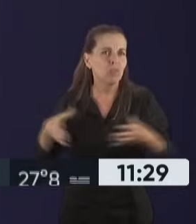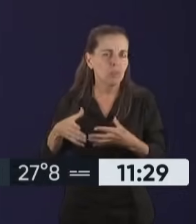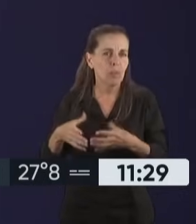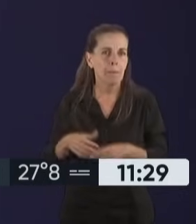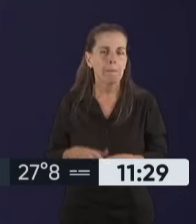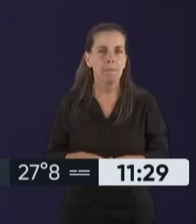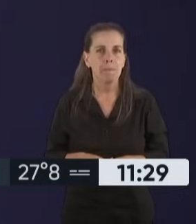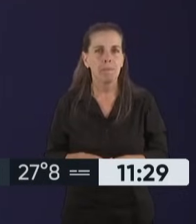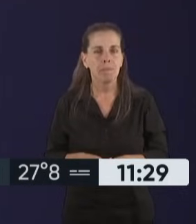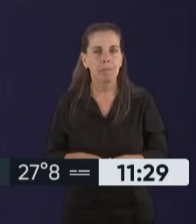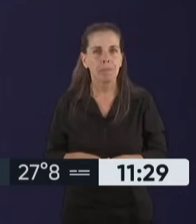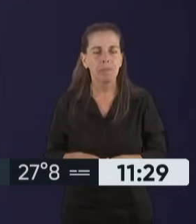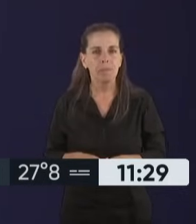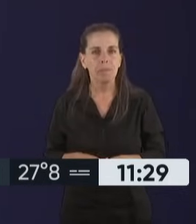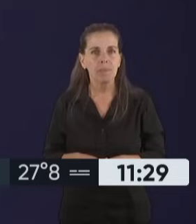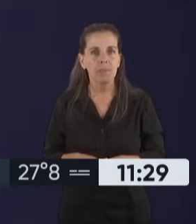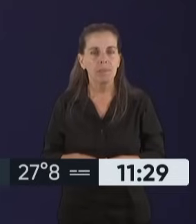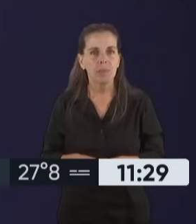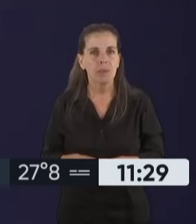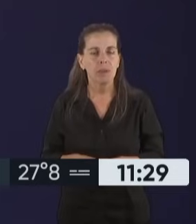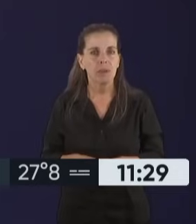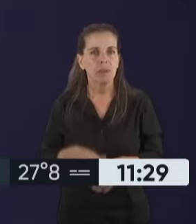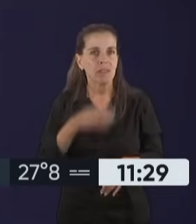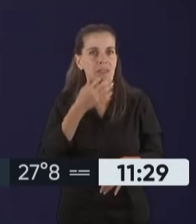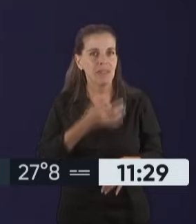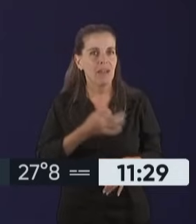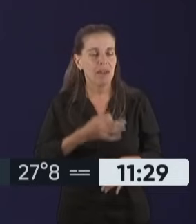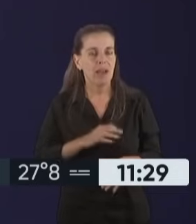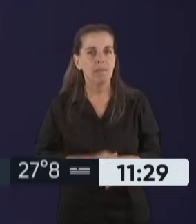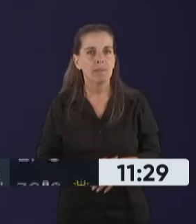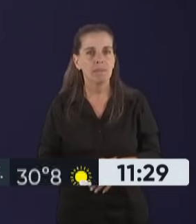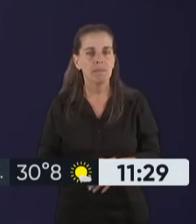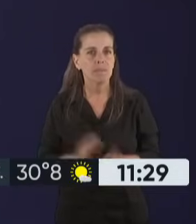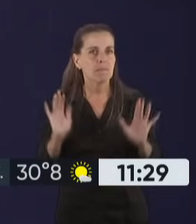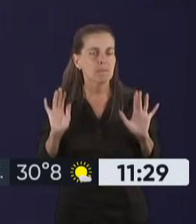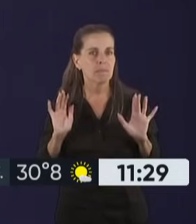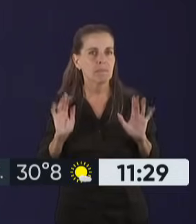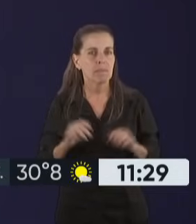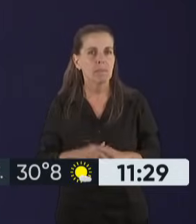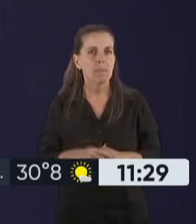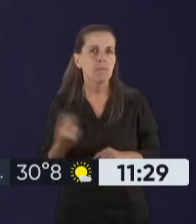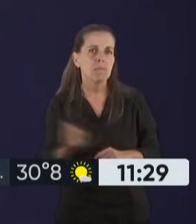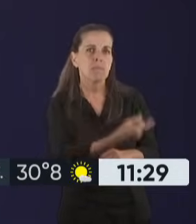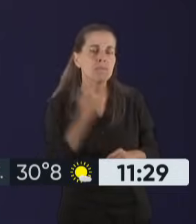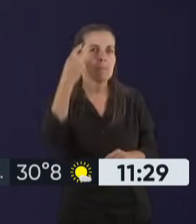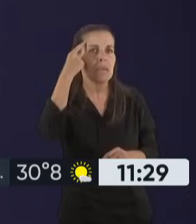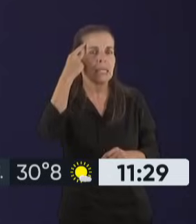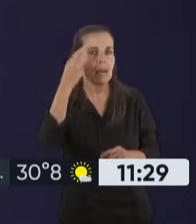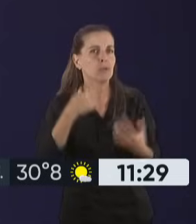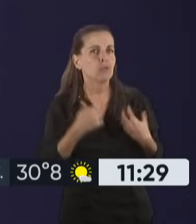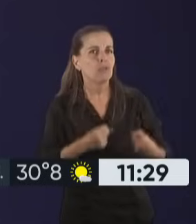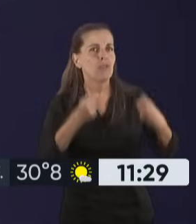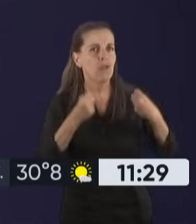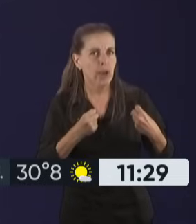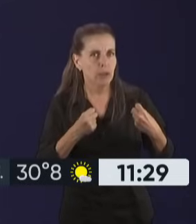La verdad es que no tenemos otra opinión que hemos hecho un esfuerzo mayúsculo